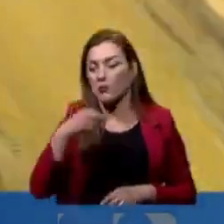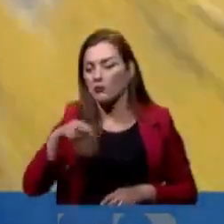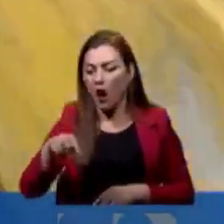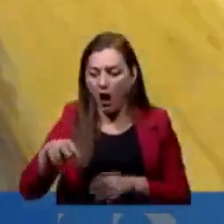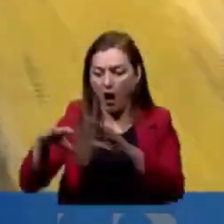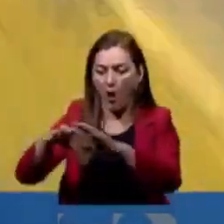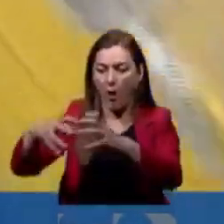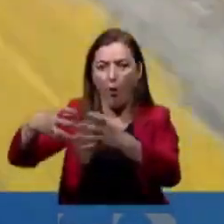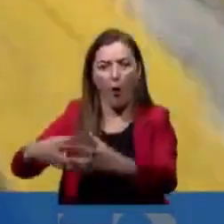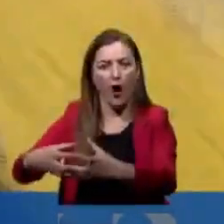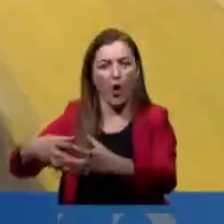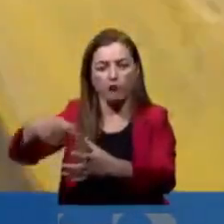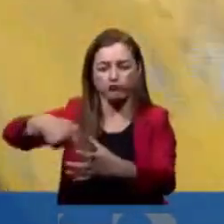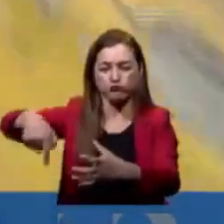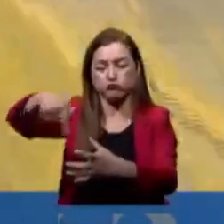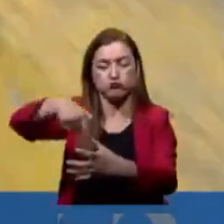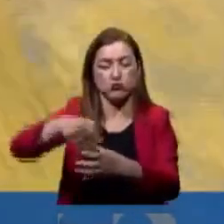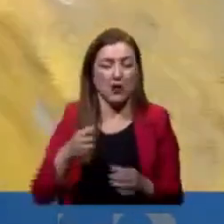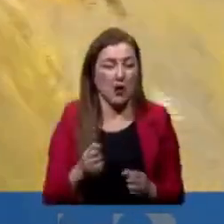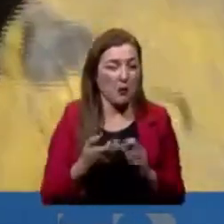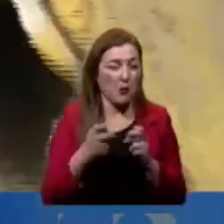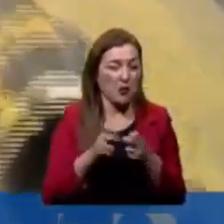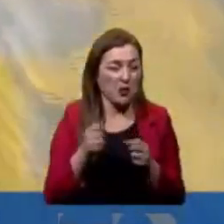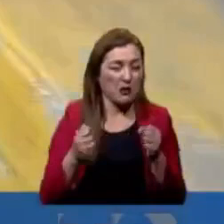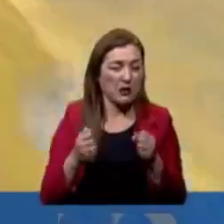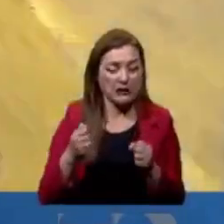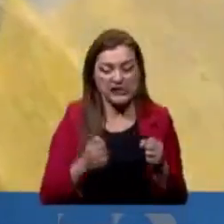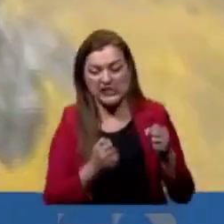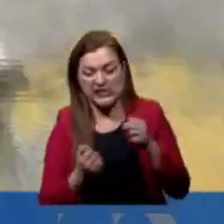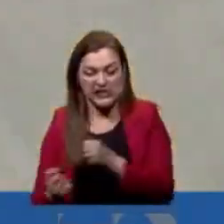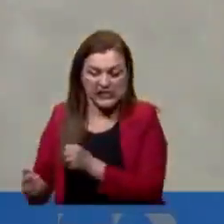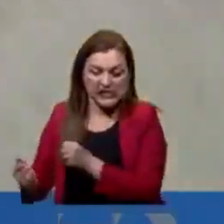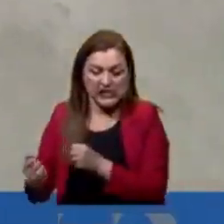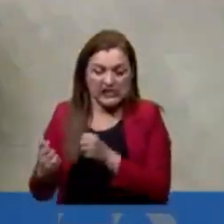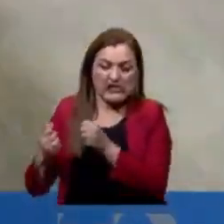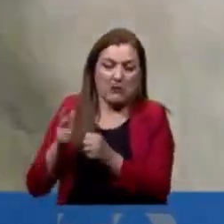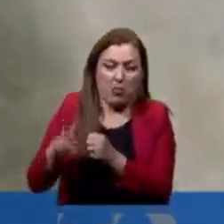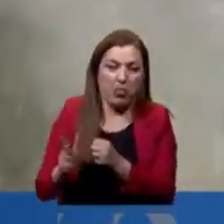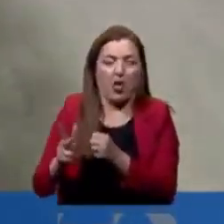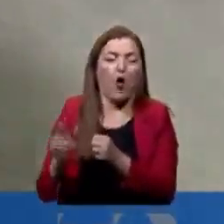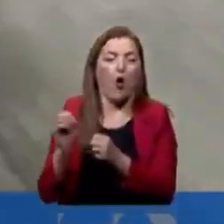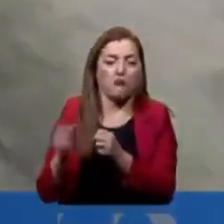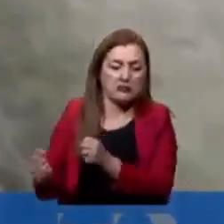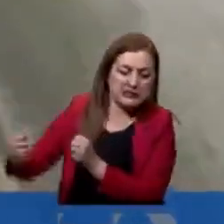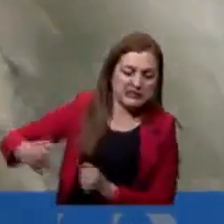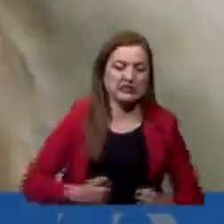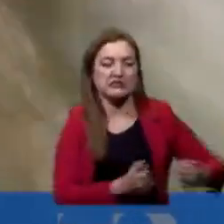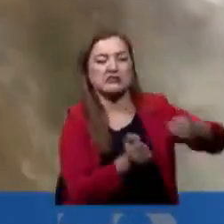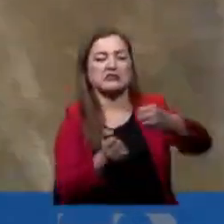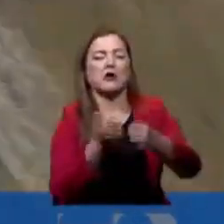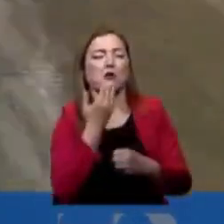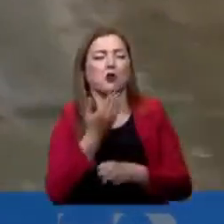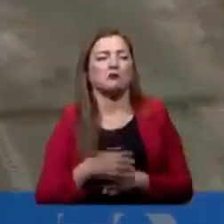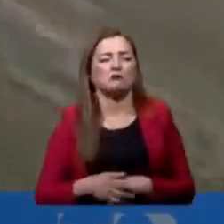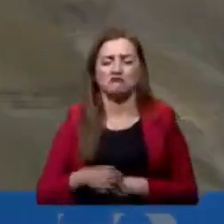esta fuga. ¿Han tenido problemas los vehículos? ¿Se tienen que abrir para evitar este hueco? Exactamente, como usted ve, es